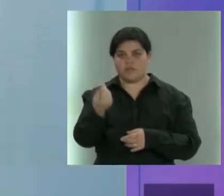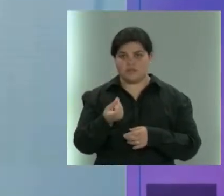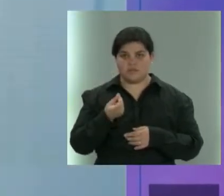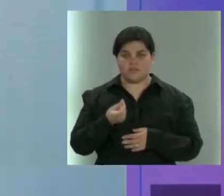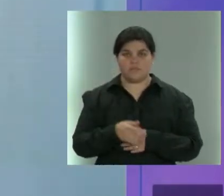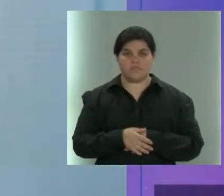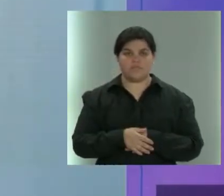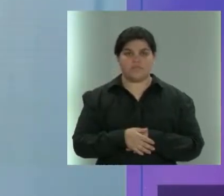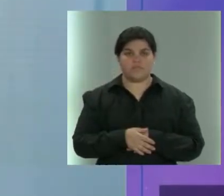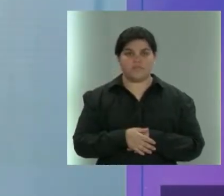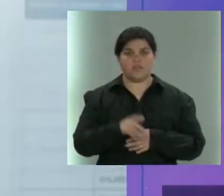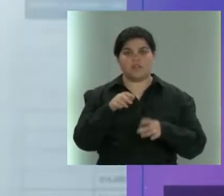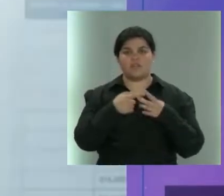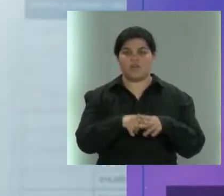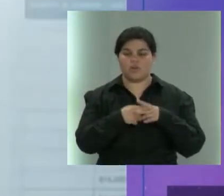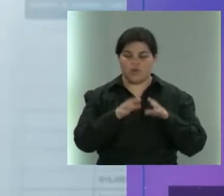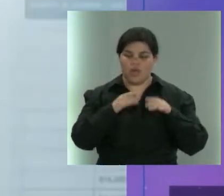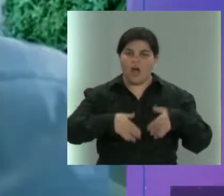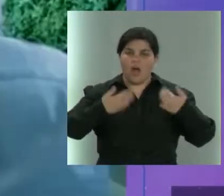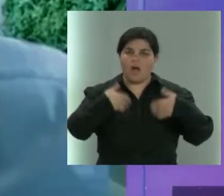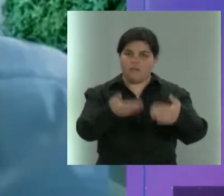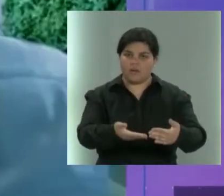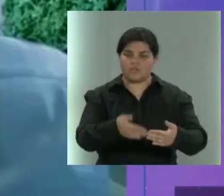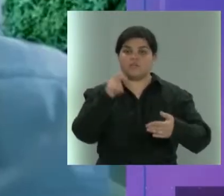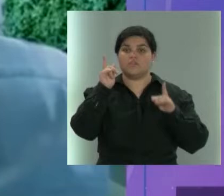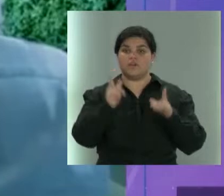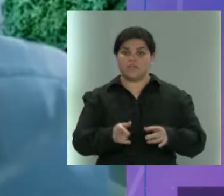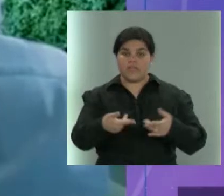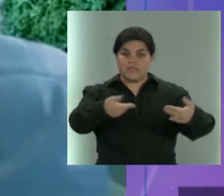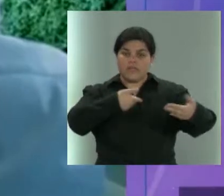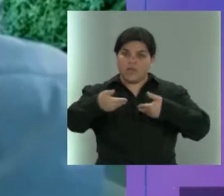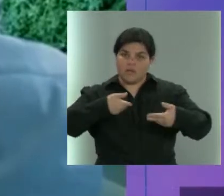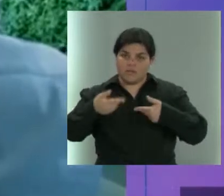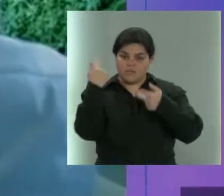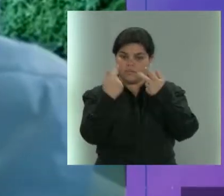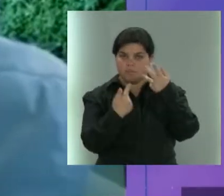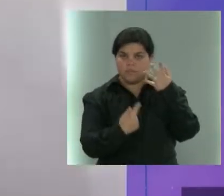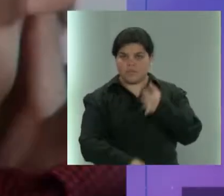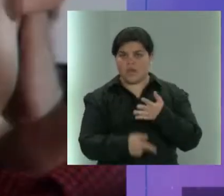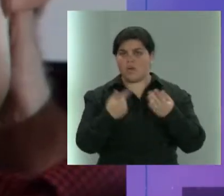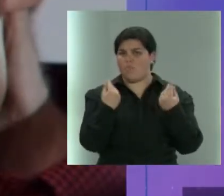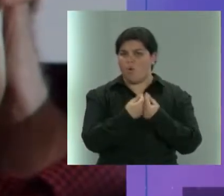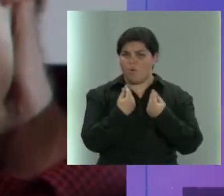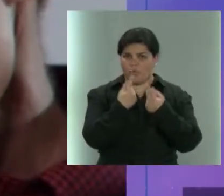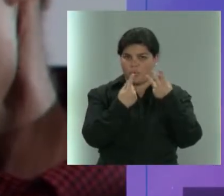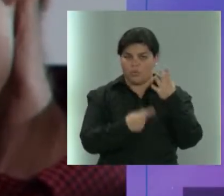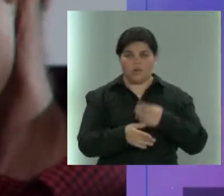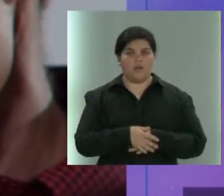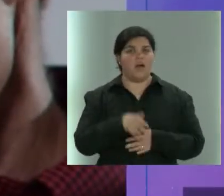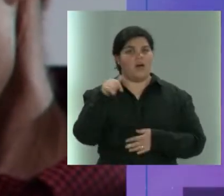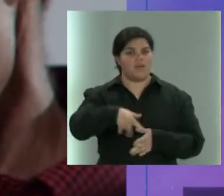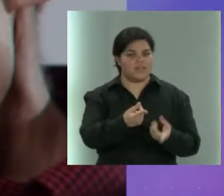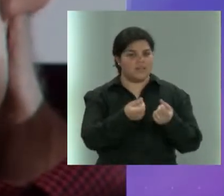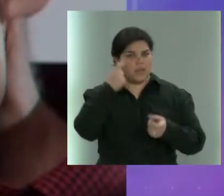La tecnología avanza avallazadoramente y los servicios que nos ofrece son prácticamente infinitos. Hay que reinventar la